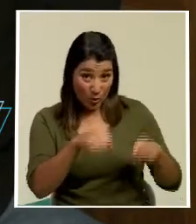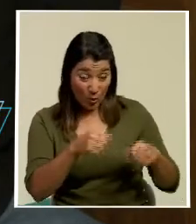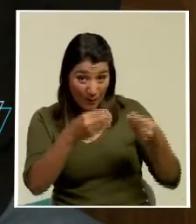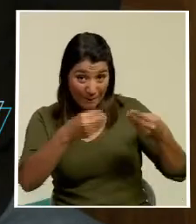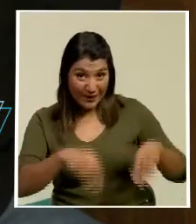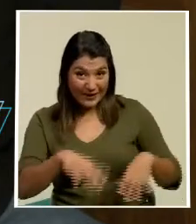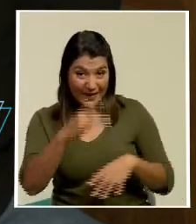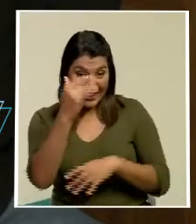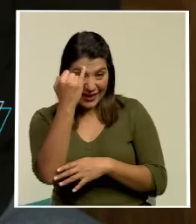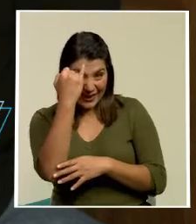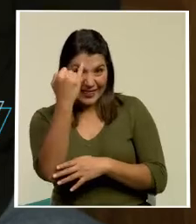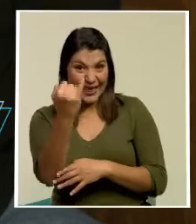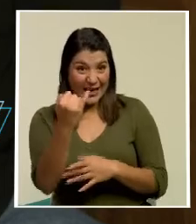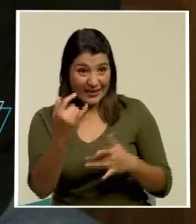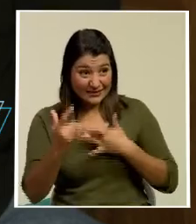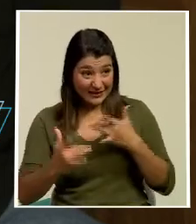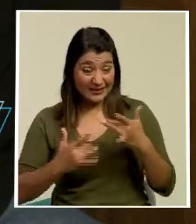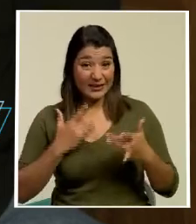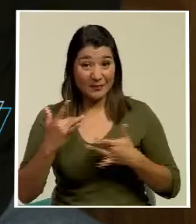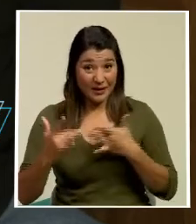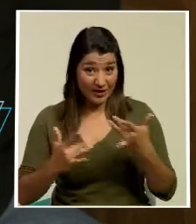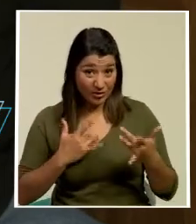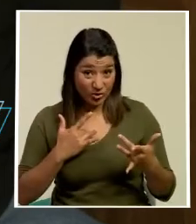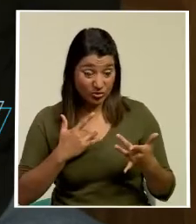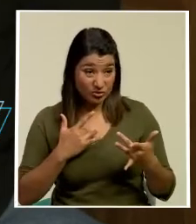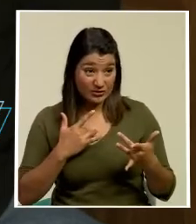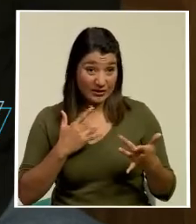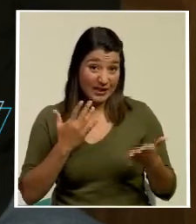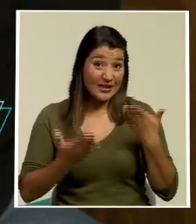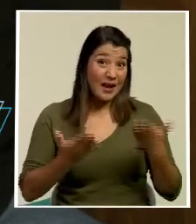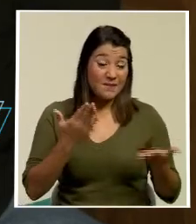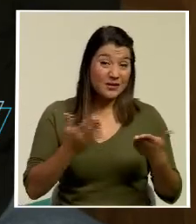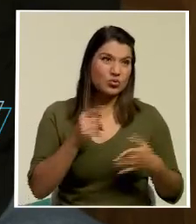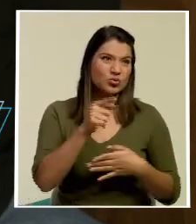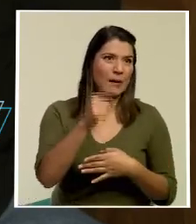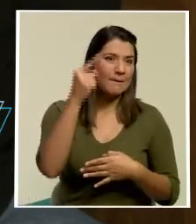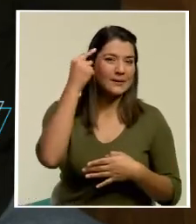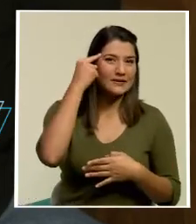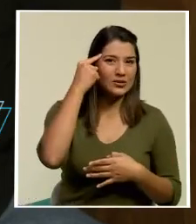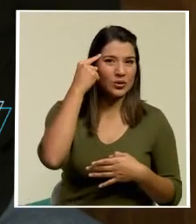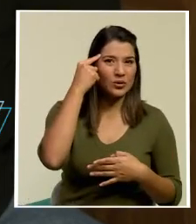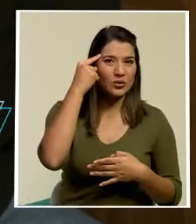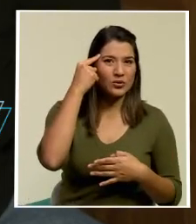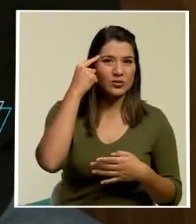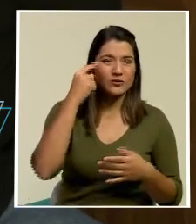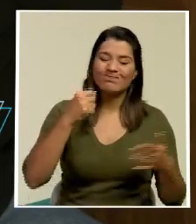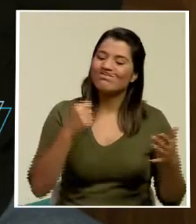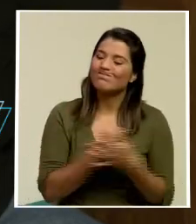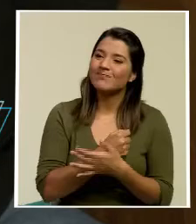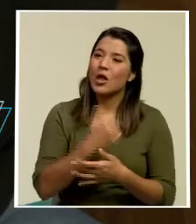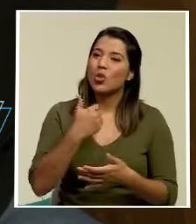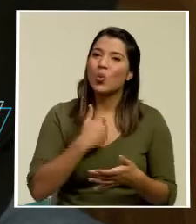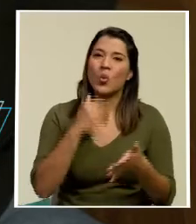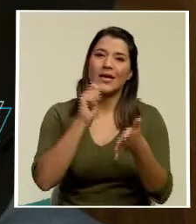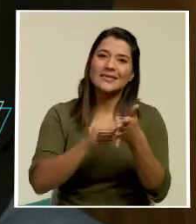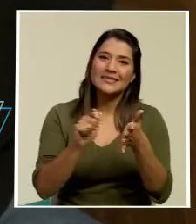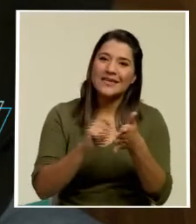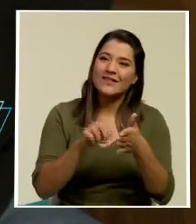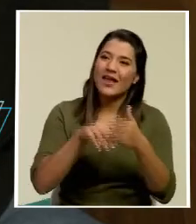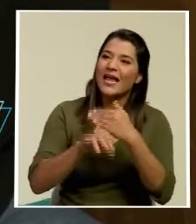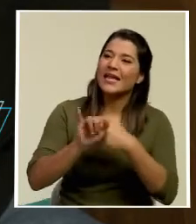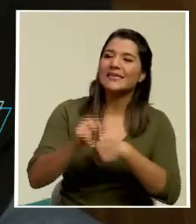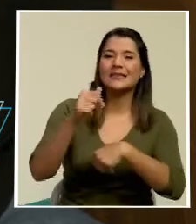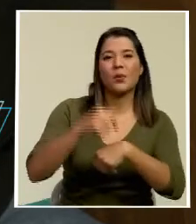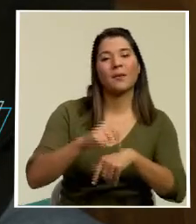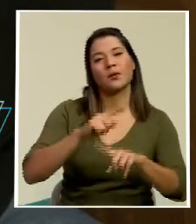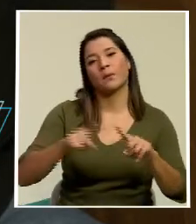ideas, sentimientos poéticos que por ahí decías, me tendría que haber sentado a escribir y no